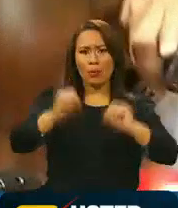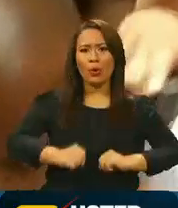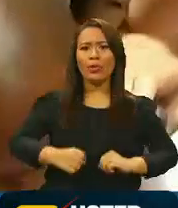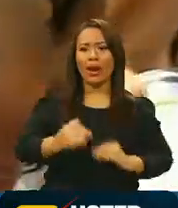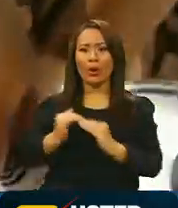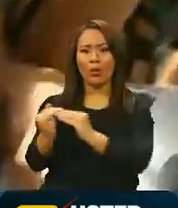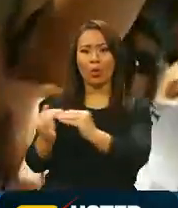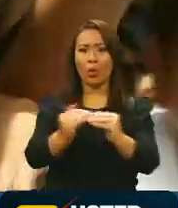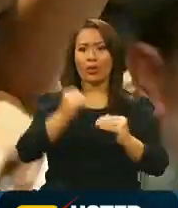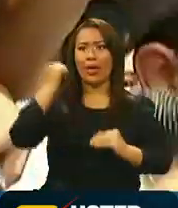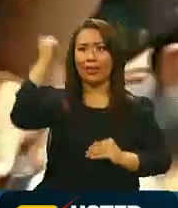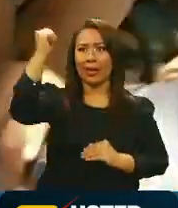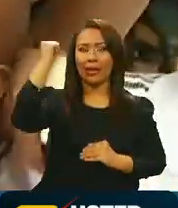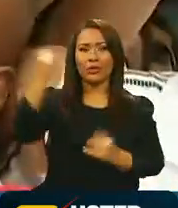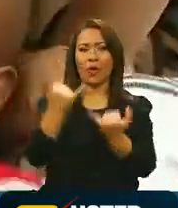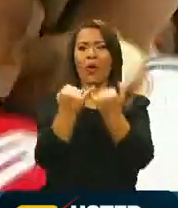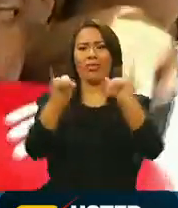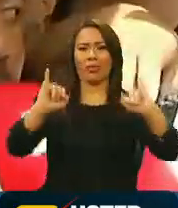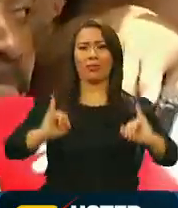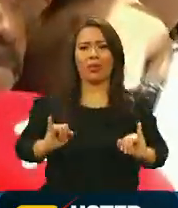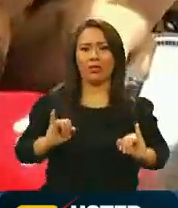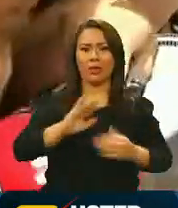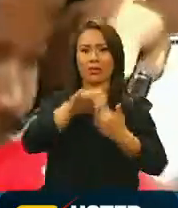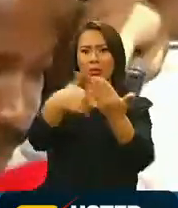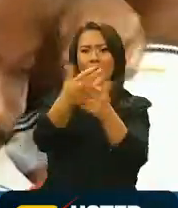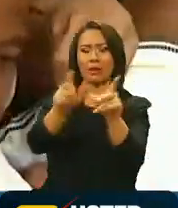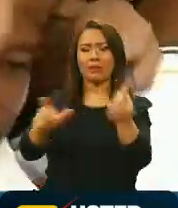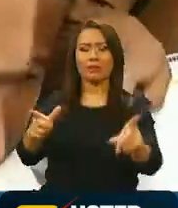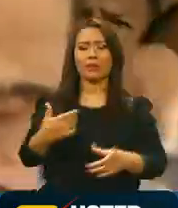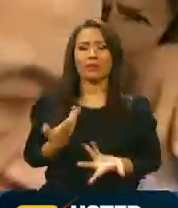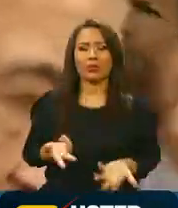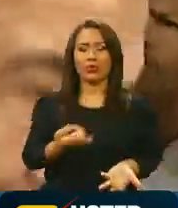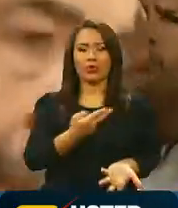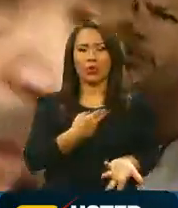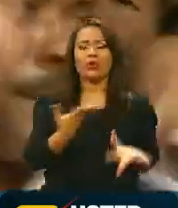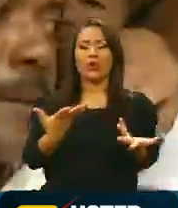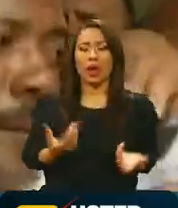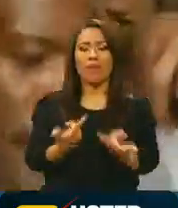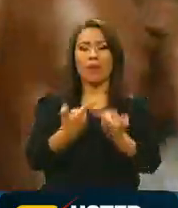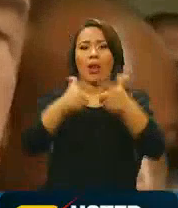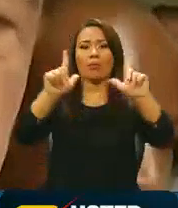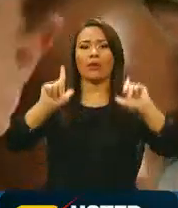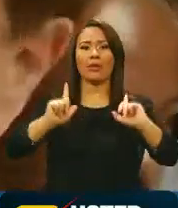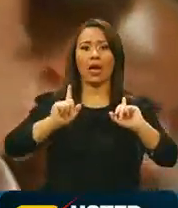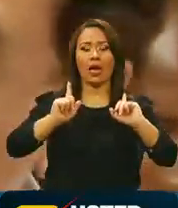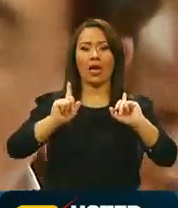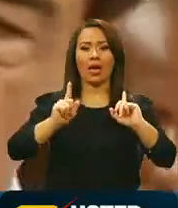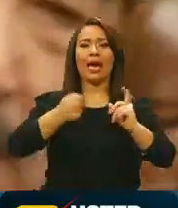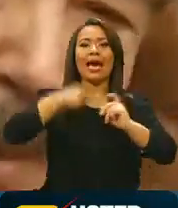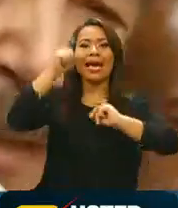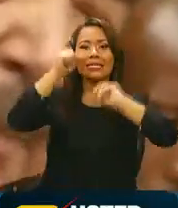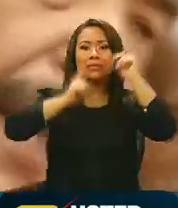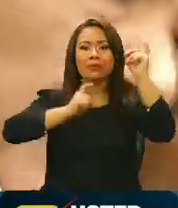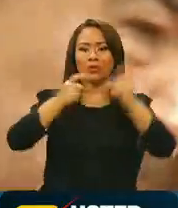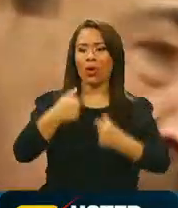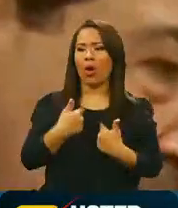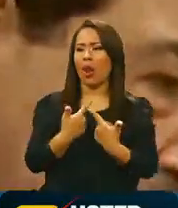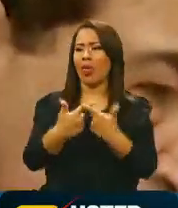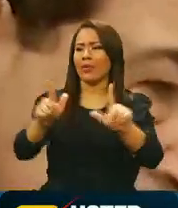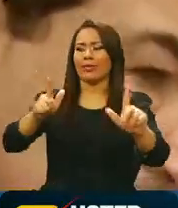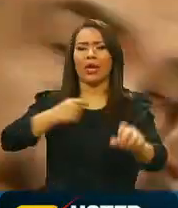una democracia plena con independencia de poderes, de recuperar una libertad, especialmente de expresión y